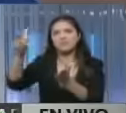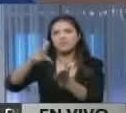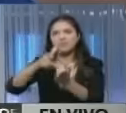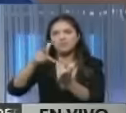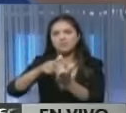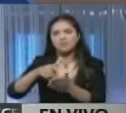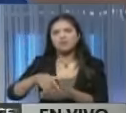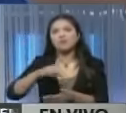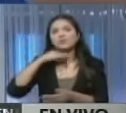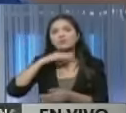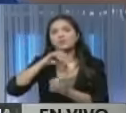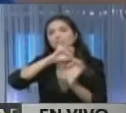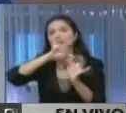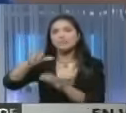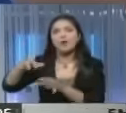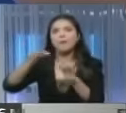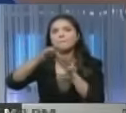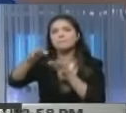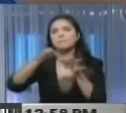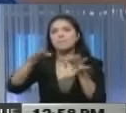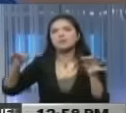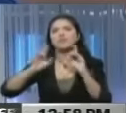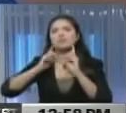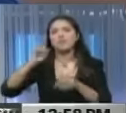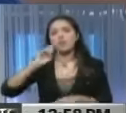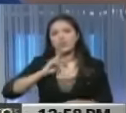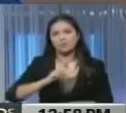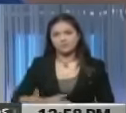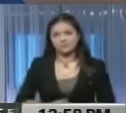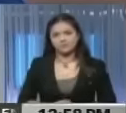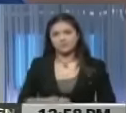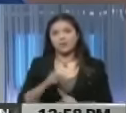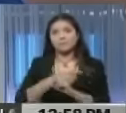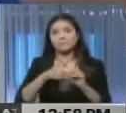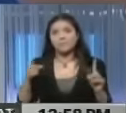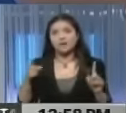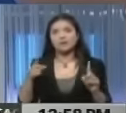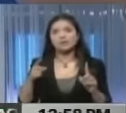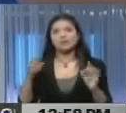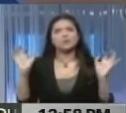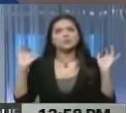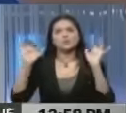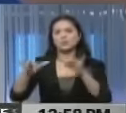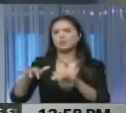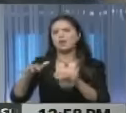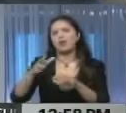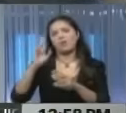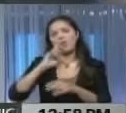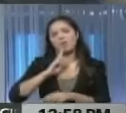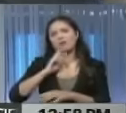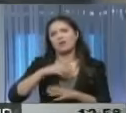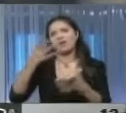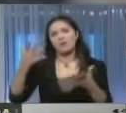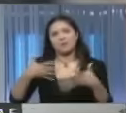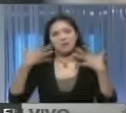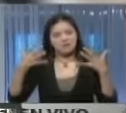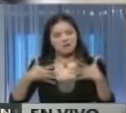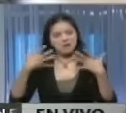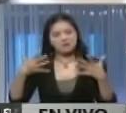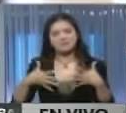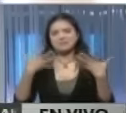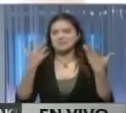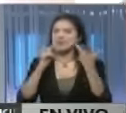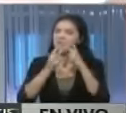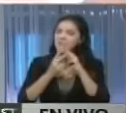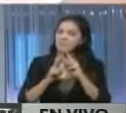entran y colman por metro cuadrado la Avenida Bolívar. Pero colmamos y desbordamos la Avenida Bolívar con alegría, con